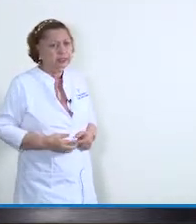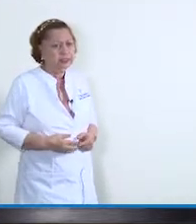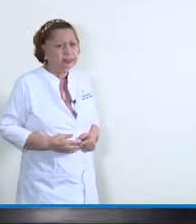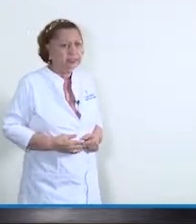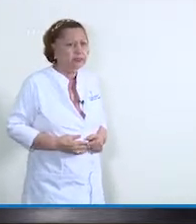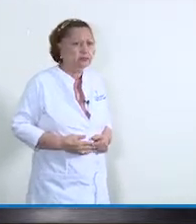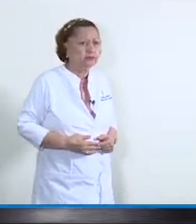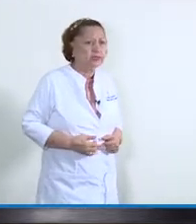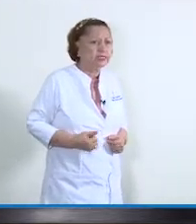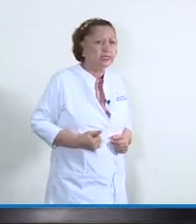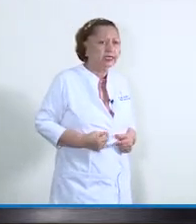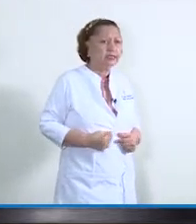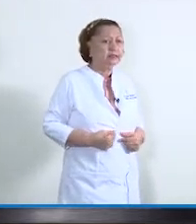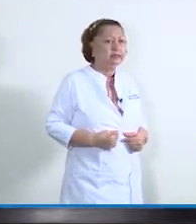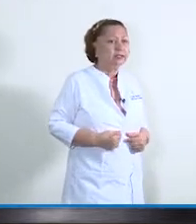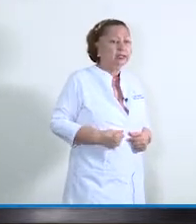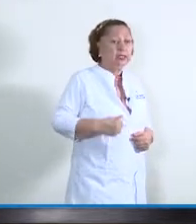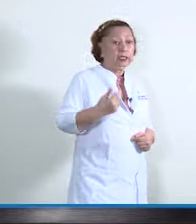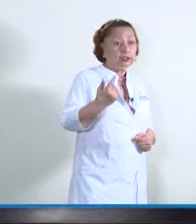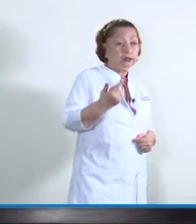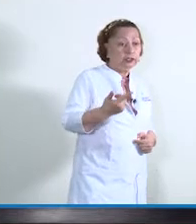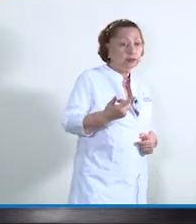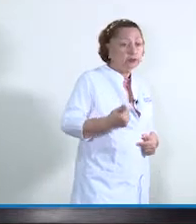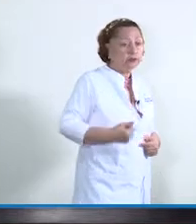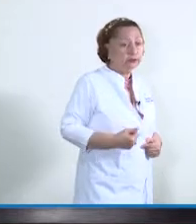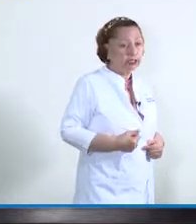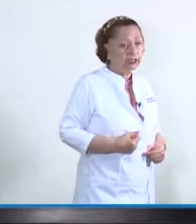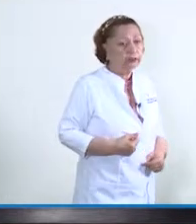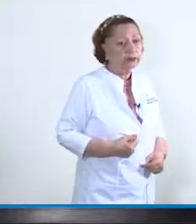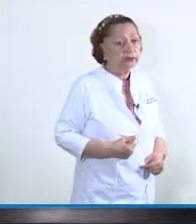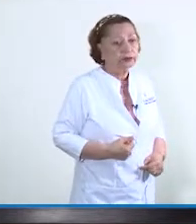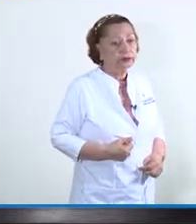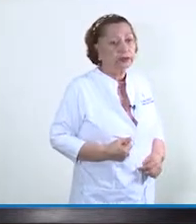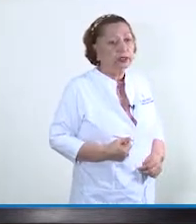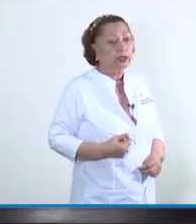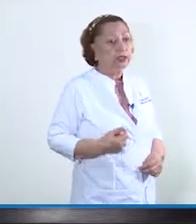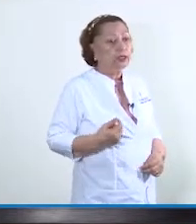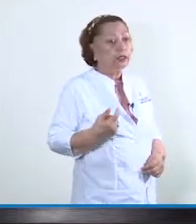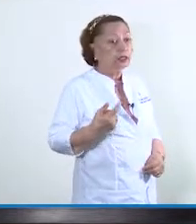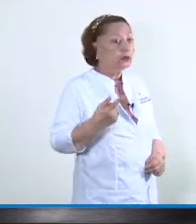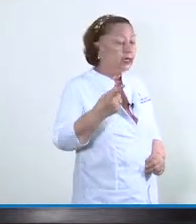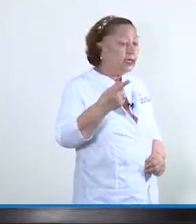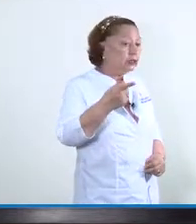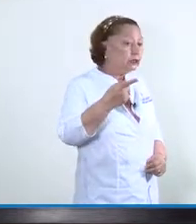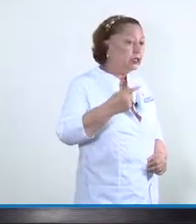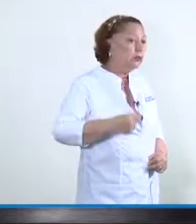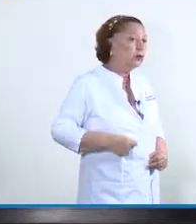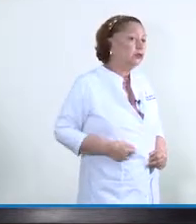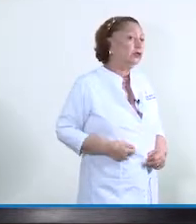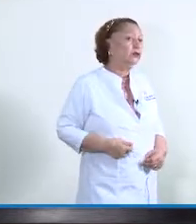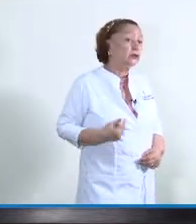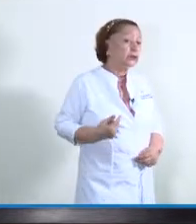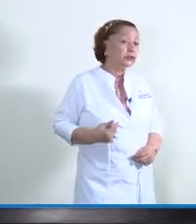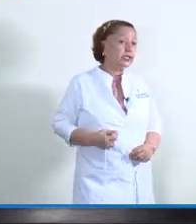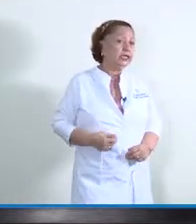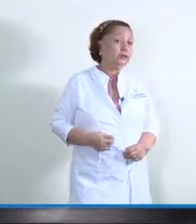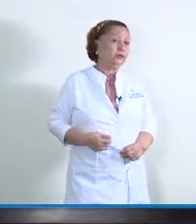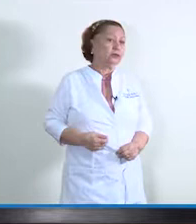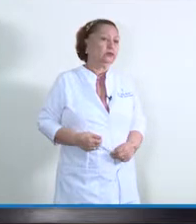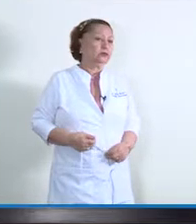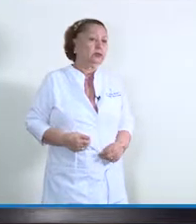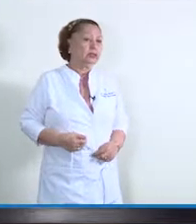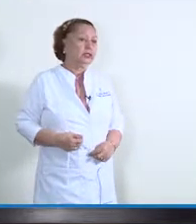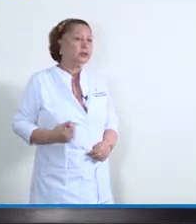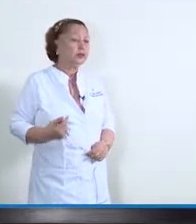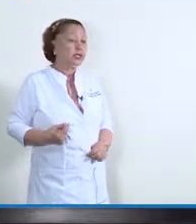Tenemos la desintegración familiar, el turismo grotesco. ¿Cuál es el turismo